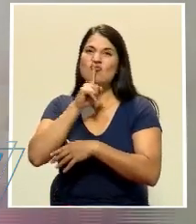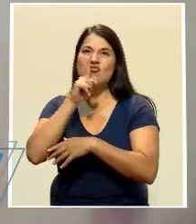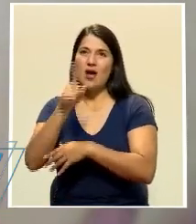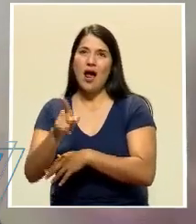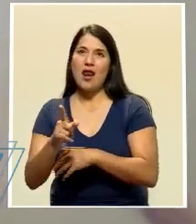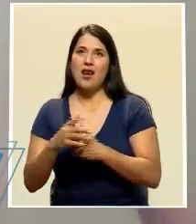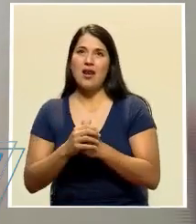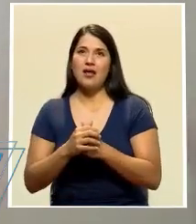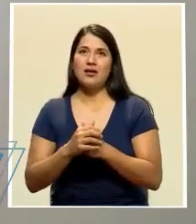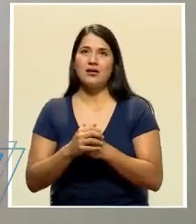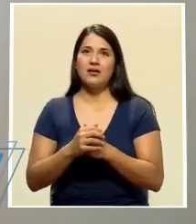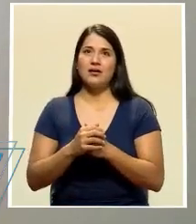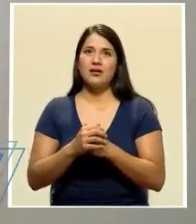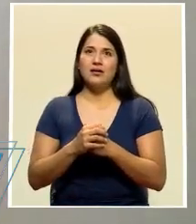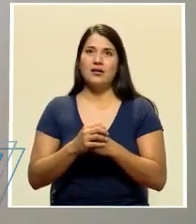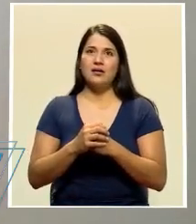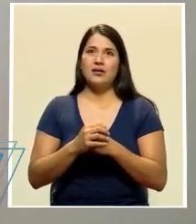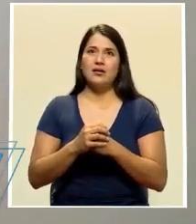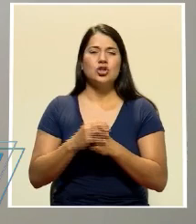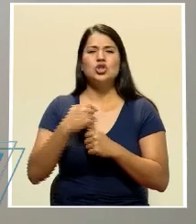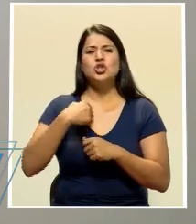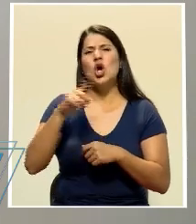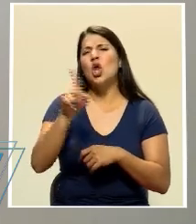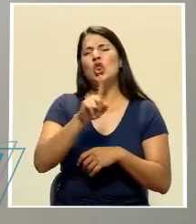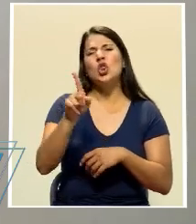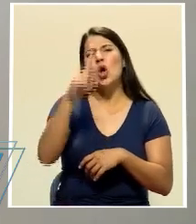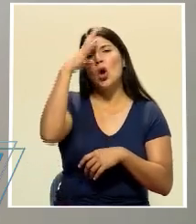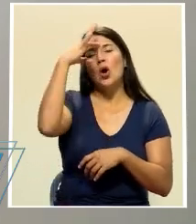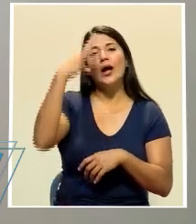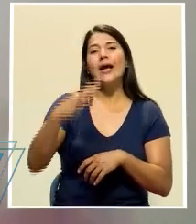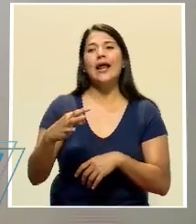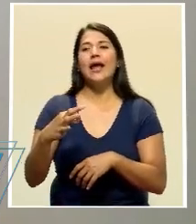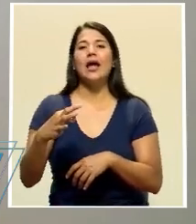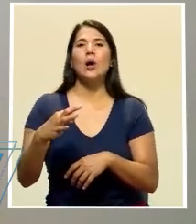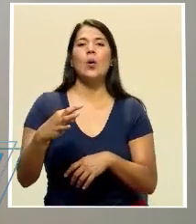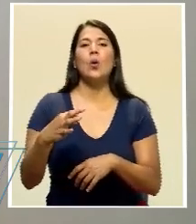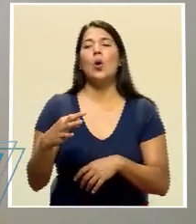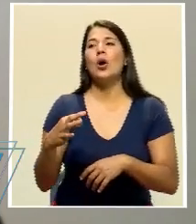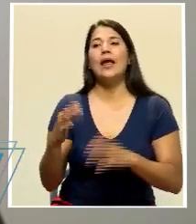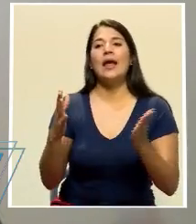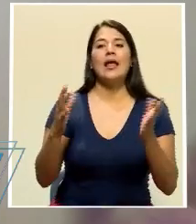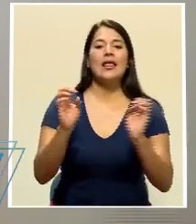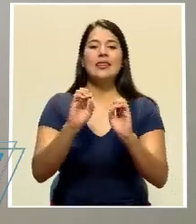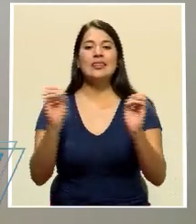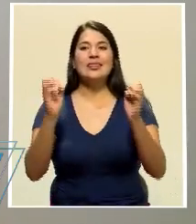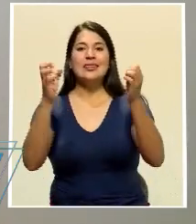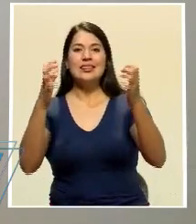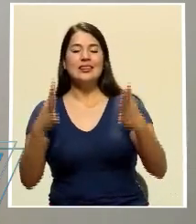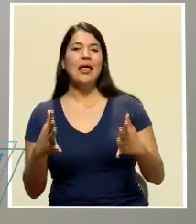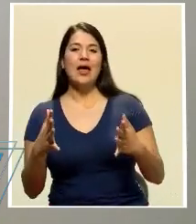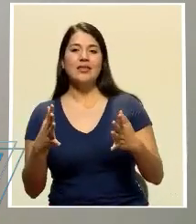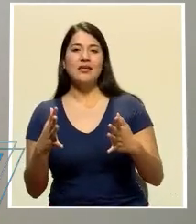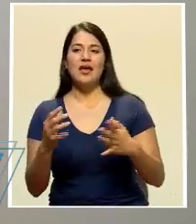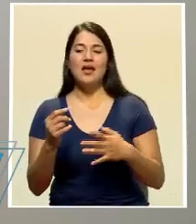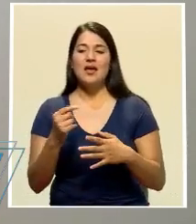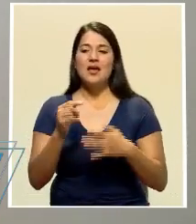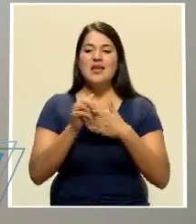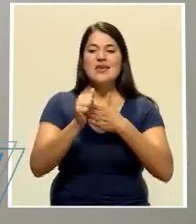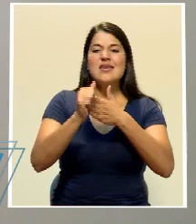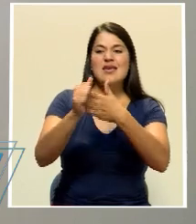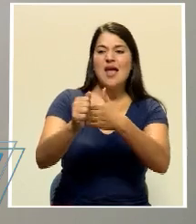mano invisible diciendo qué es lo que hay que decir y cómo hay que decirlo, y si hay que ir contra la izquierda y contra la derecha y contra el empresariado o